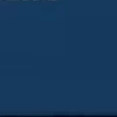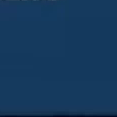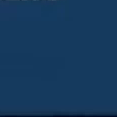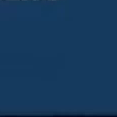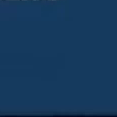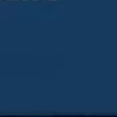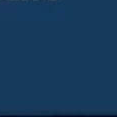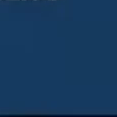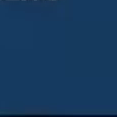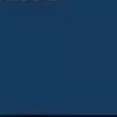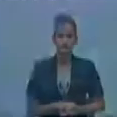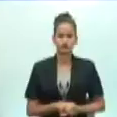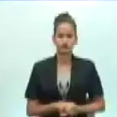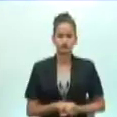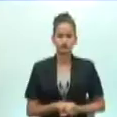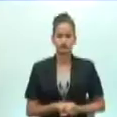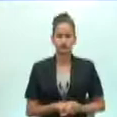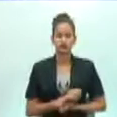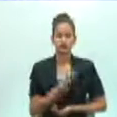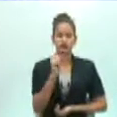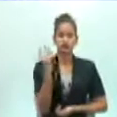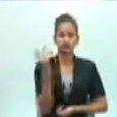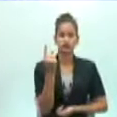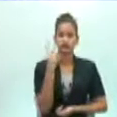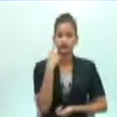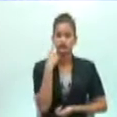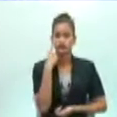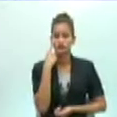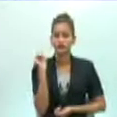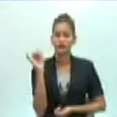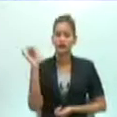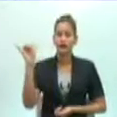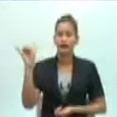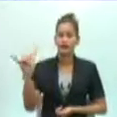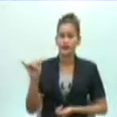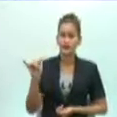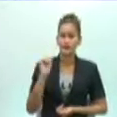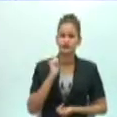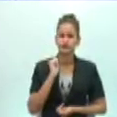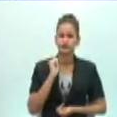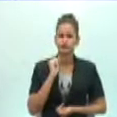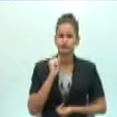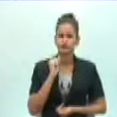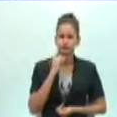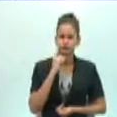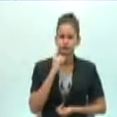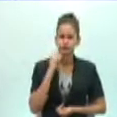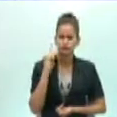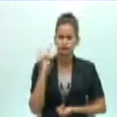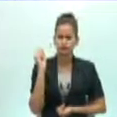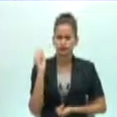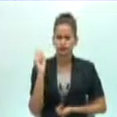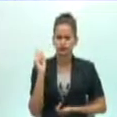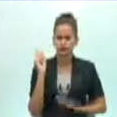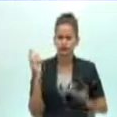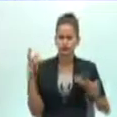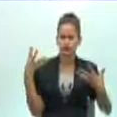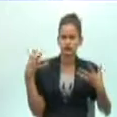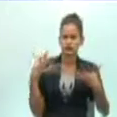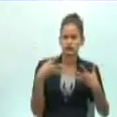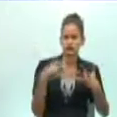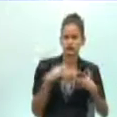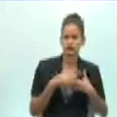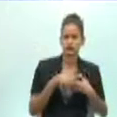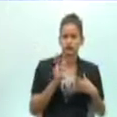En el primer caso tenemos la conjunción y. Fíjense que aquí esta conjunción está relacionando